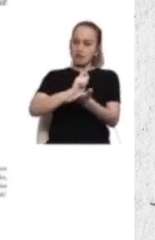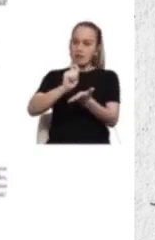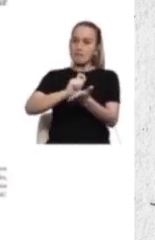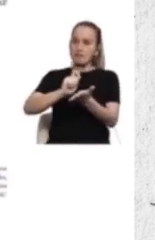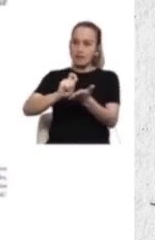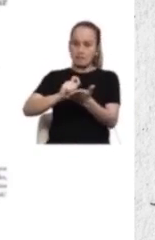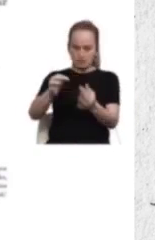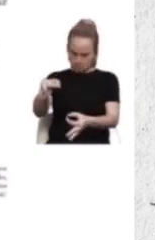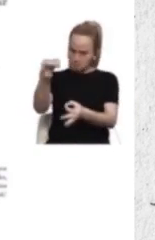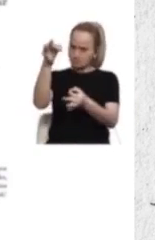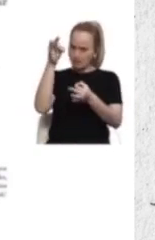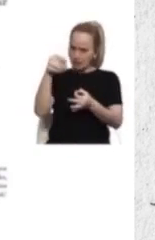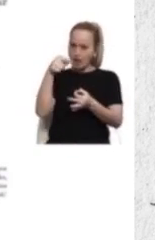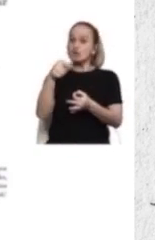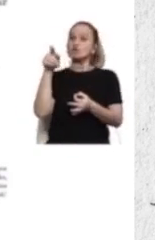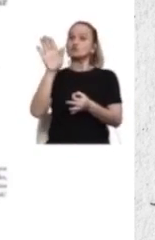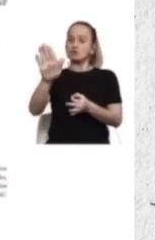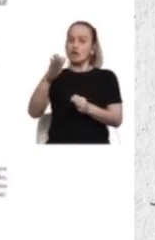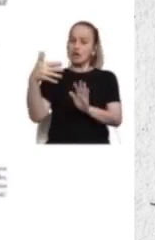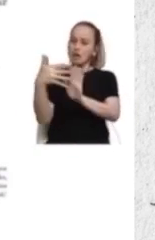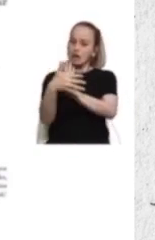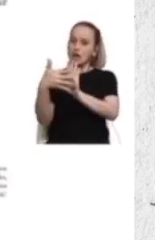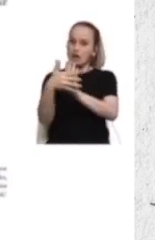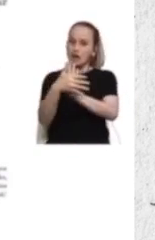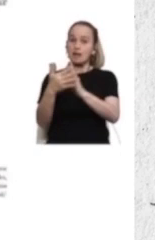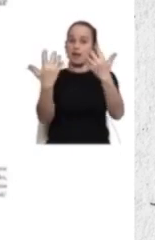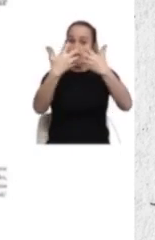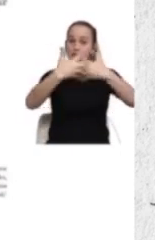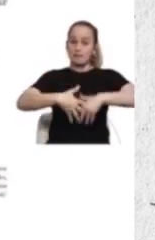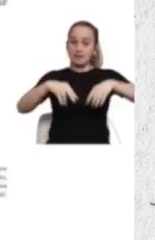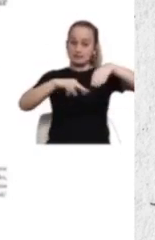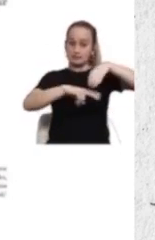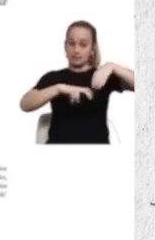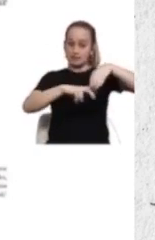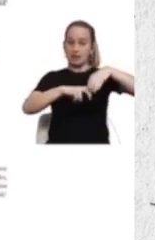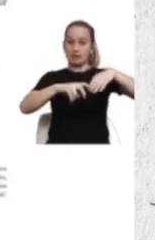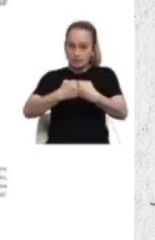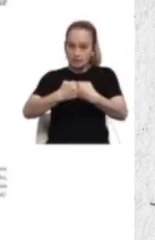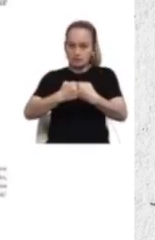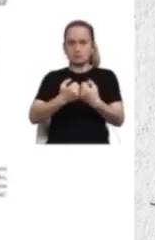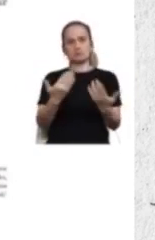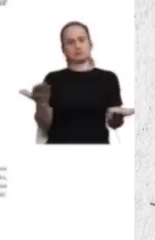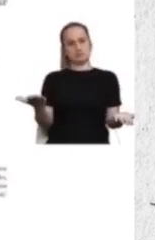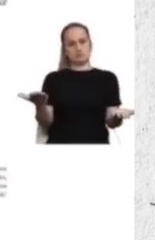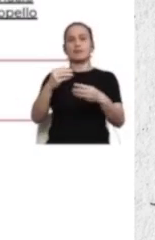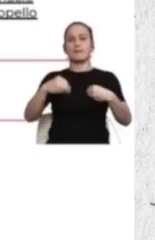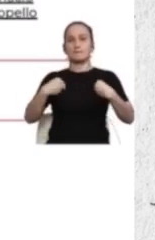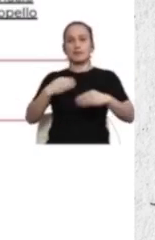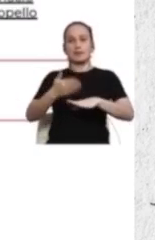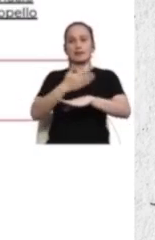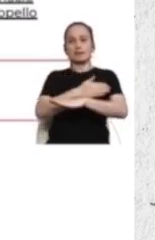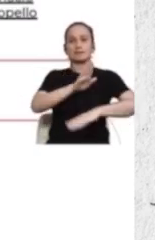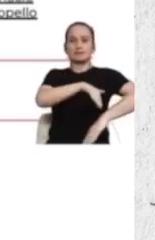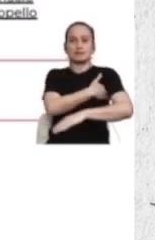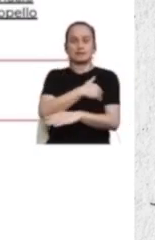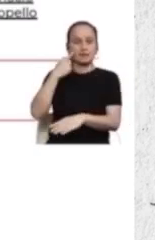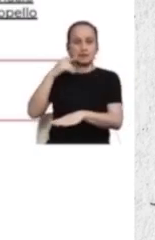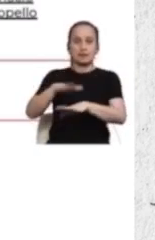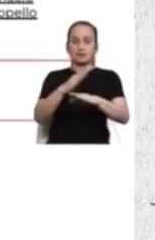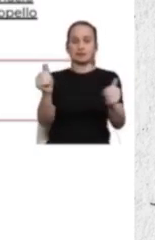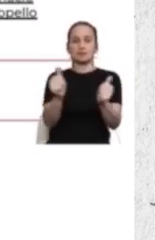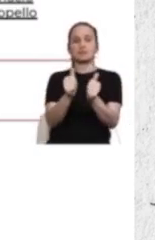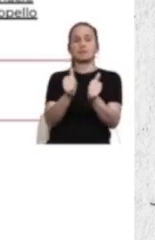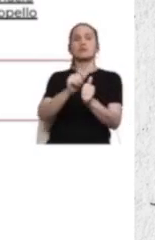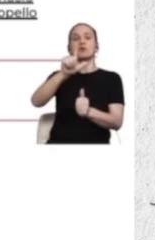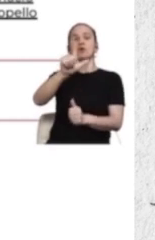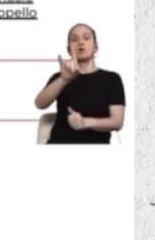usted relata básicamente y vincula una empresa minera con los paramilitares, así ni más. Aquí nos acompaña el señor